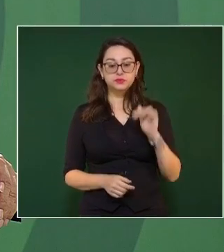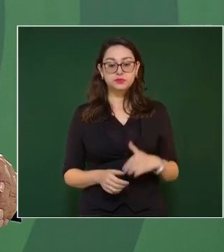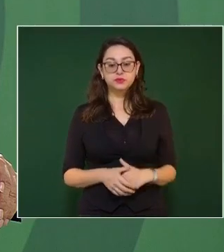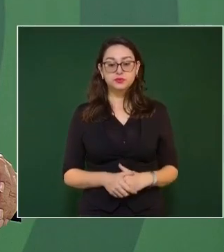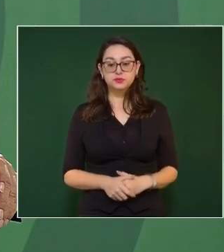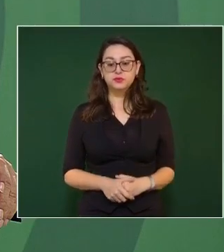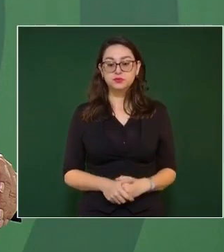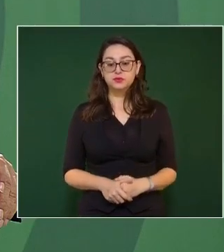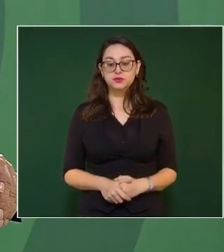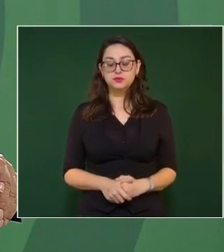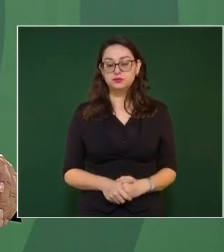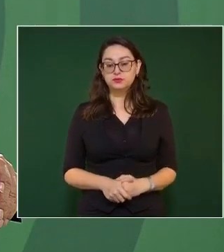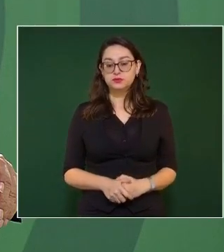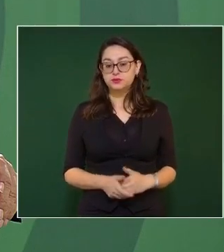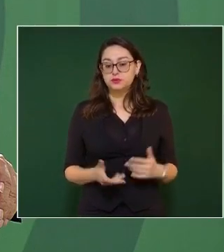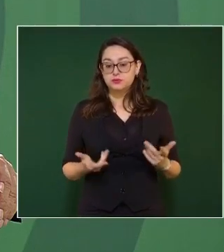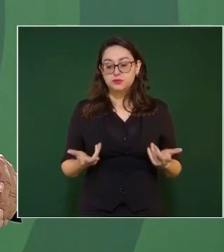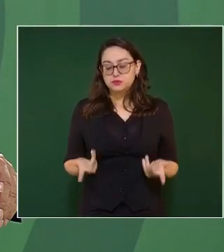encargos